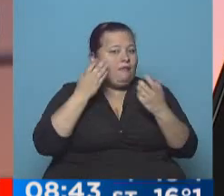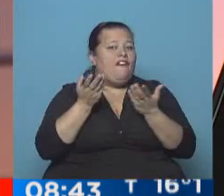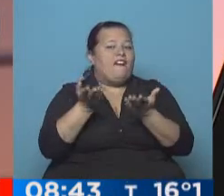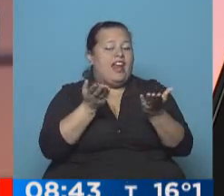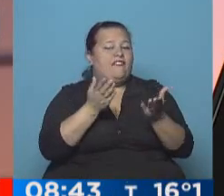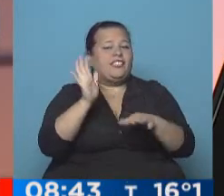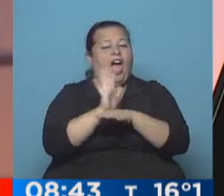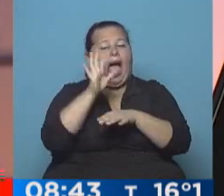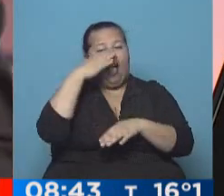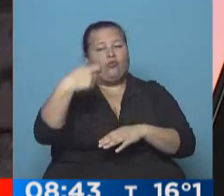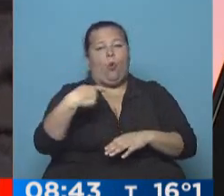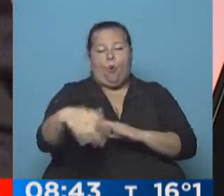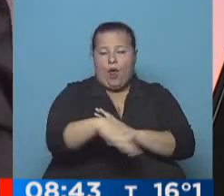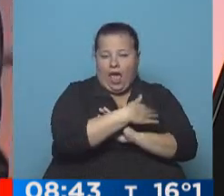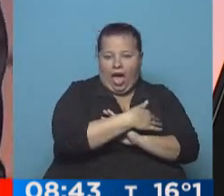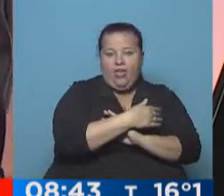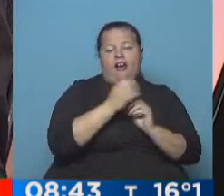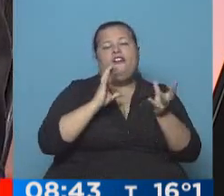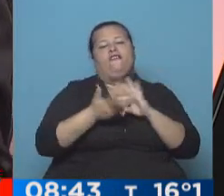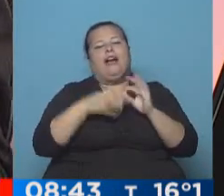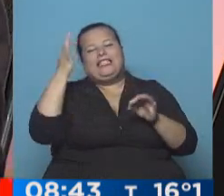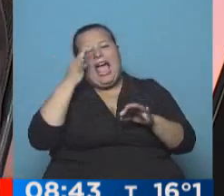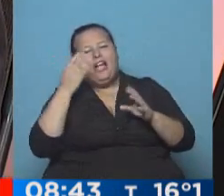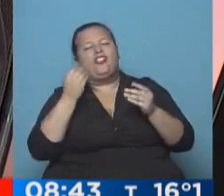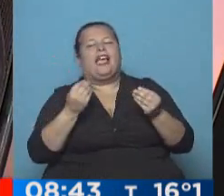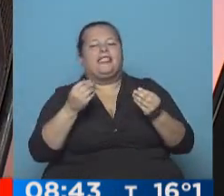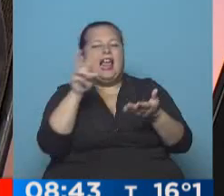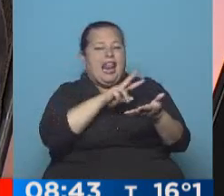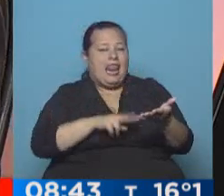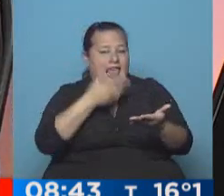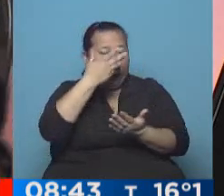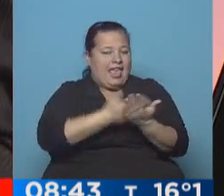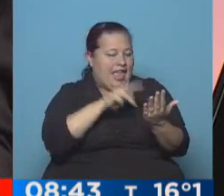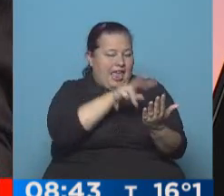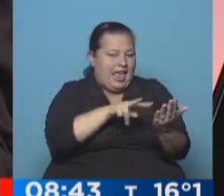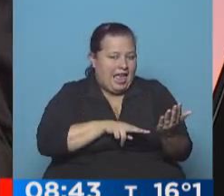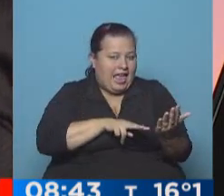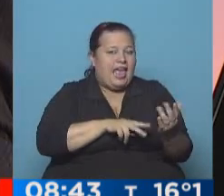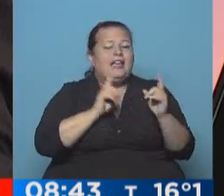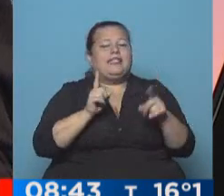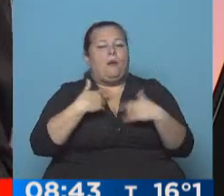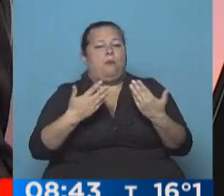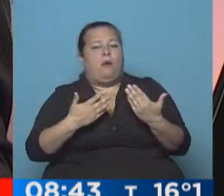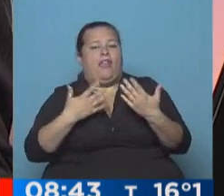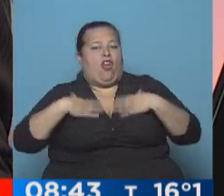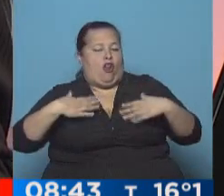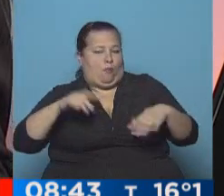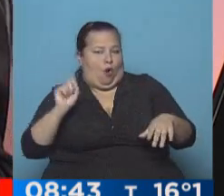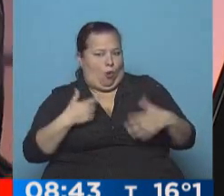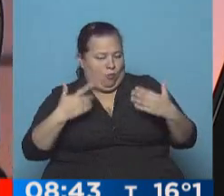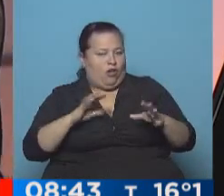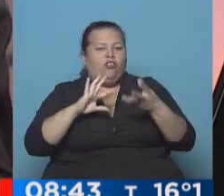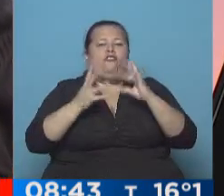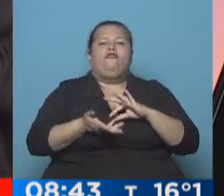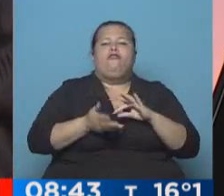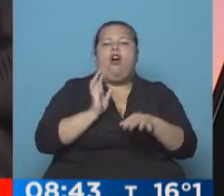beneficio de los actores retirados en formato de teatro semimontado que es leyendo el guión y que al mismo tiempo poder estar vestidos como si fuera